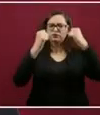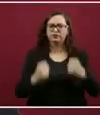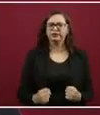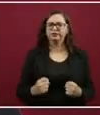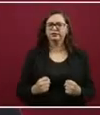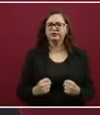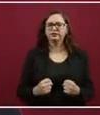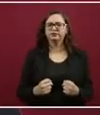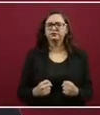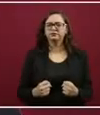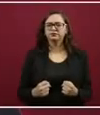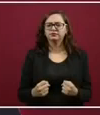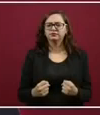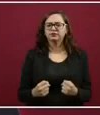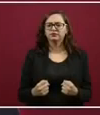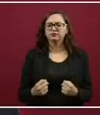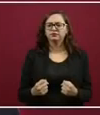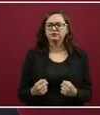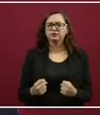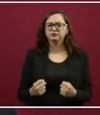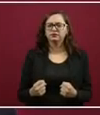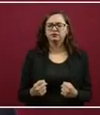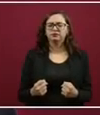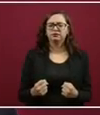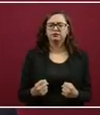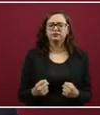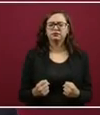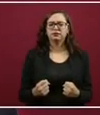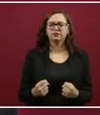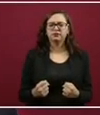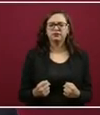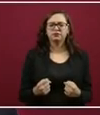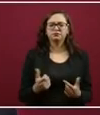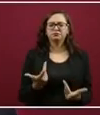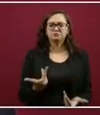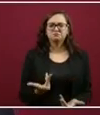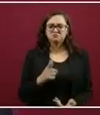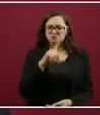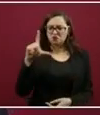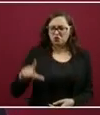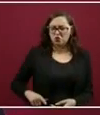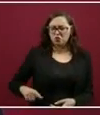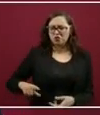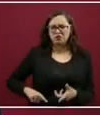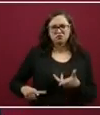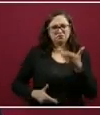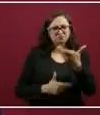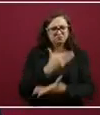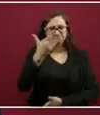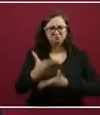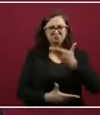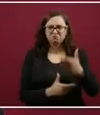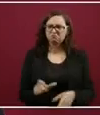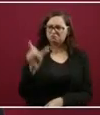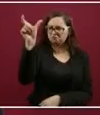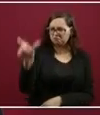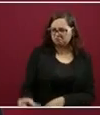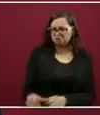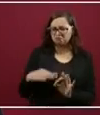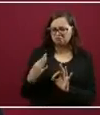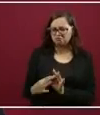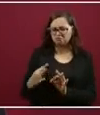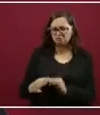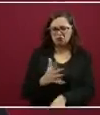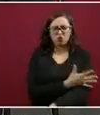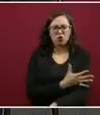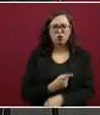y que hay un servidor público eficiente, honesto, que